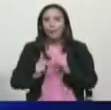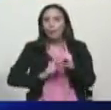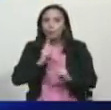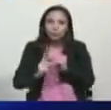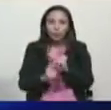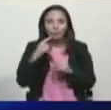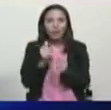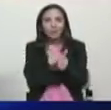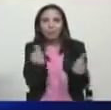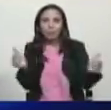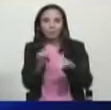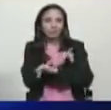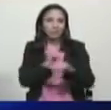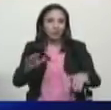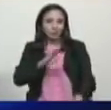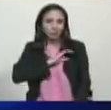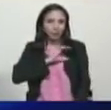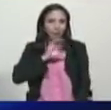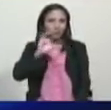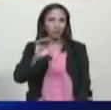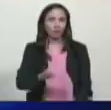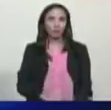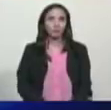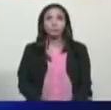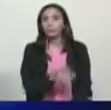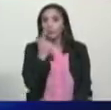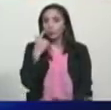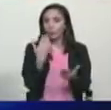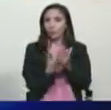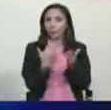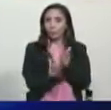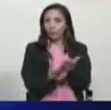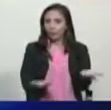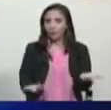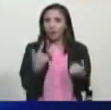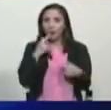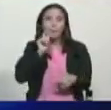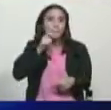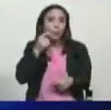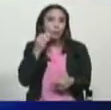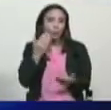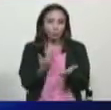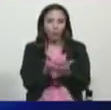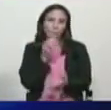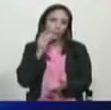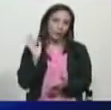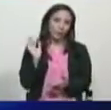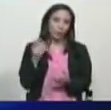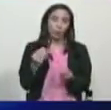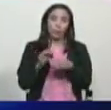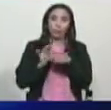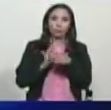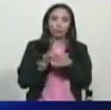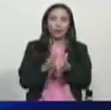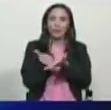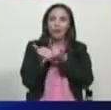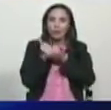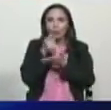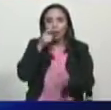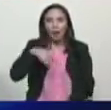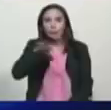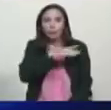la independencia, de la dignidad y de los resultados concretos en función de la satisfacción de las necesidades de nuestro